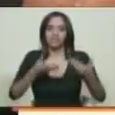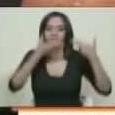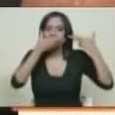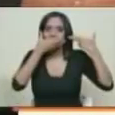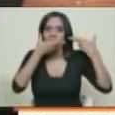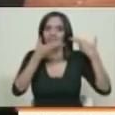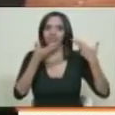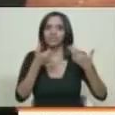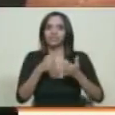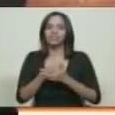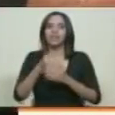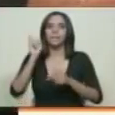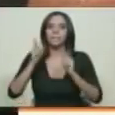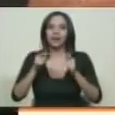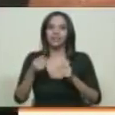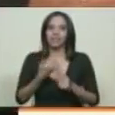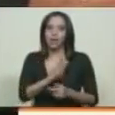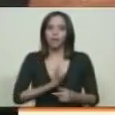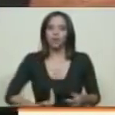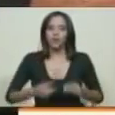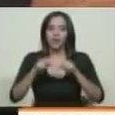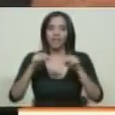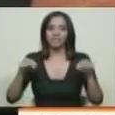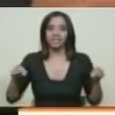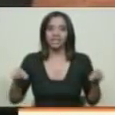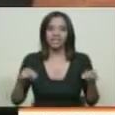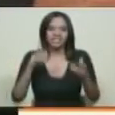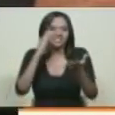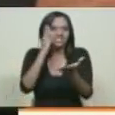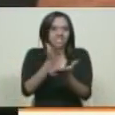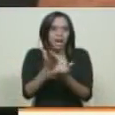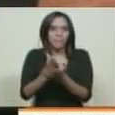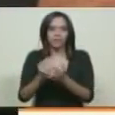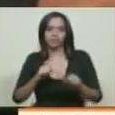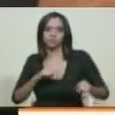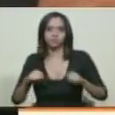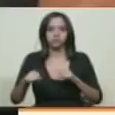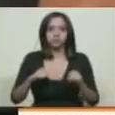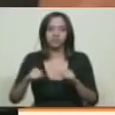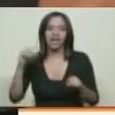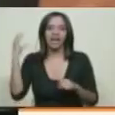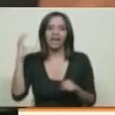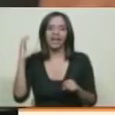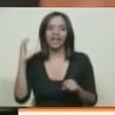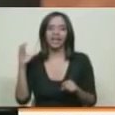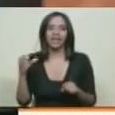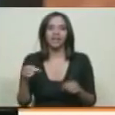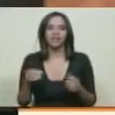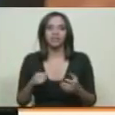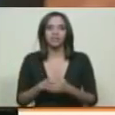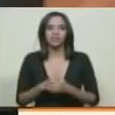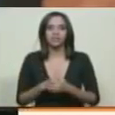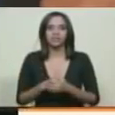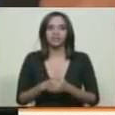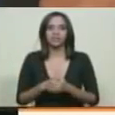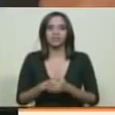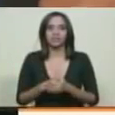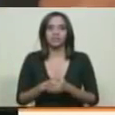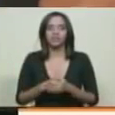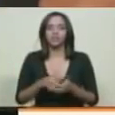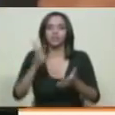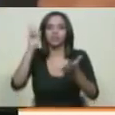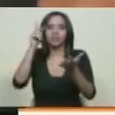de los latifundistas y terratenientes. Cada vez que nos movemos hacia Caracas, nos llevamos a nuestro